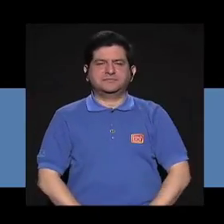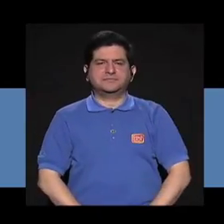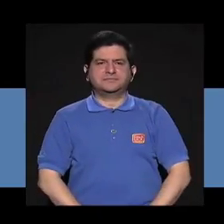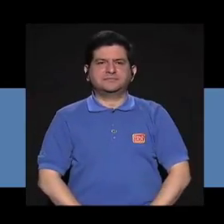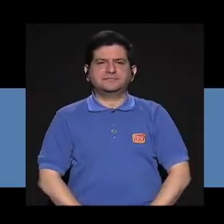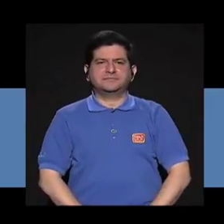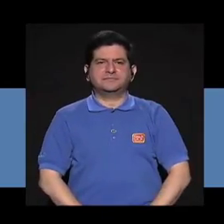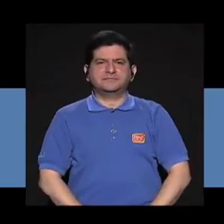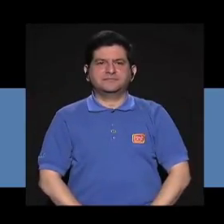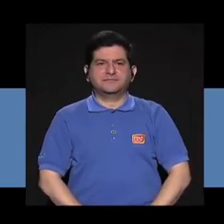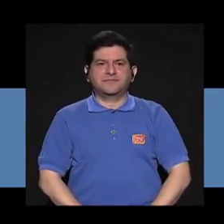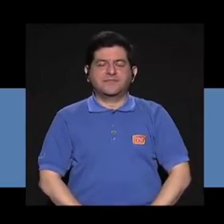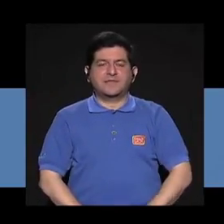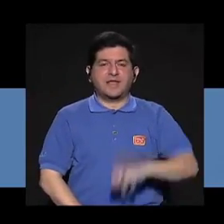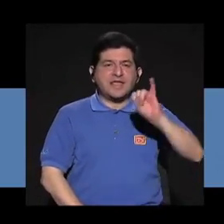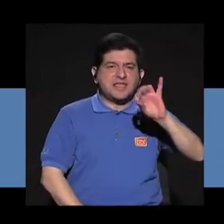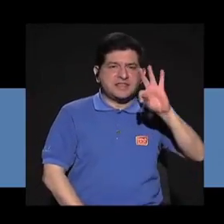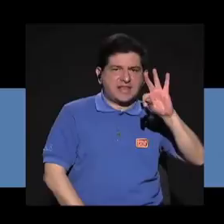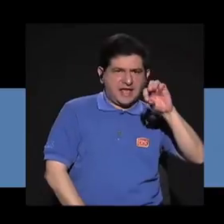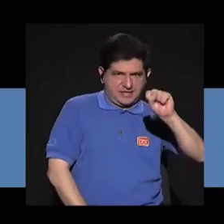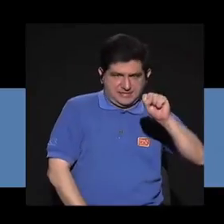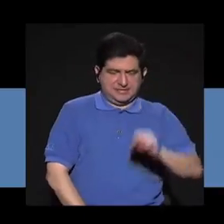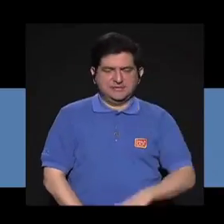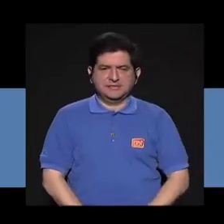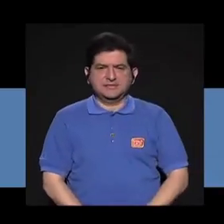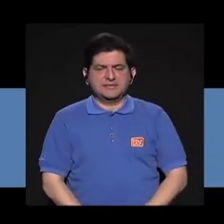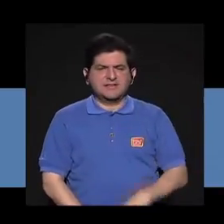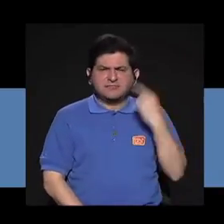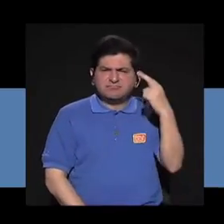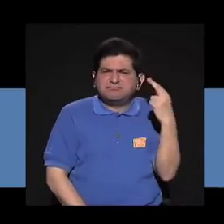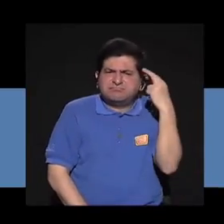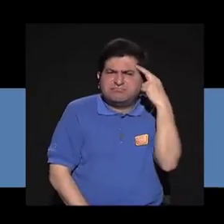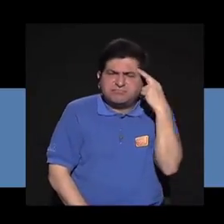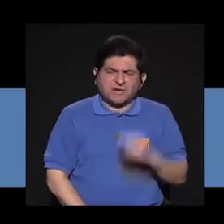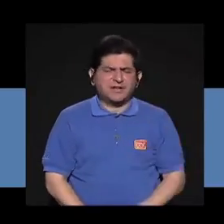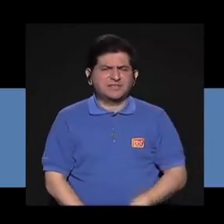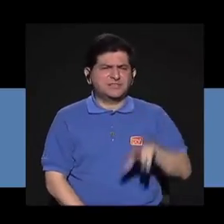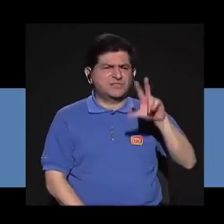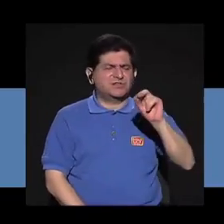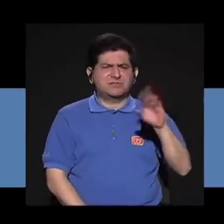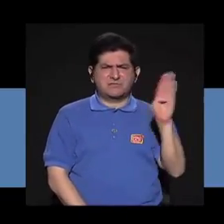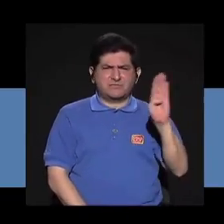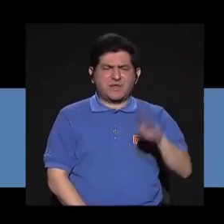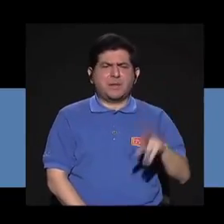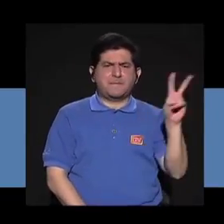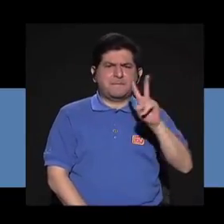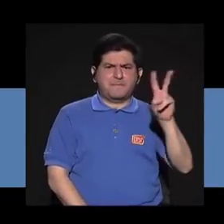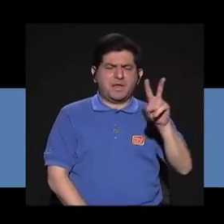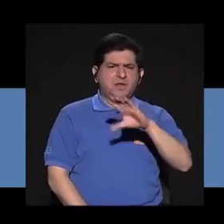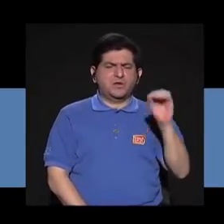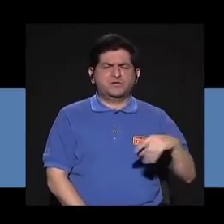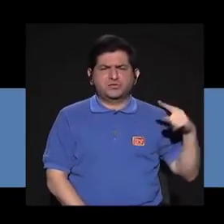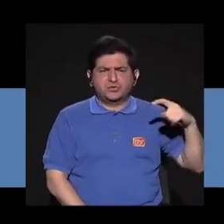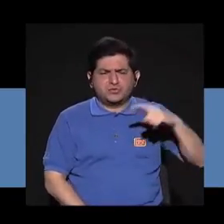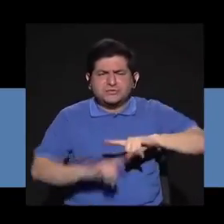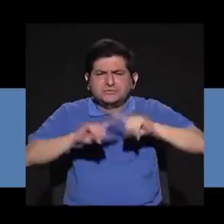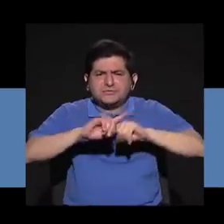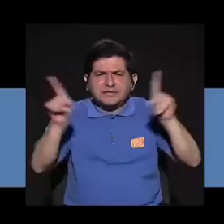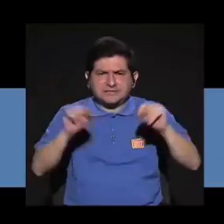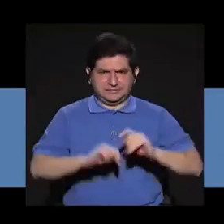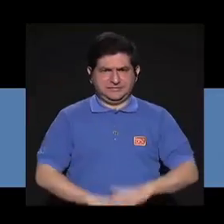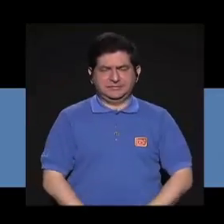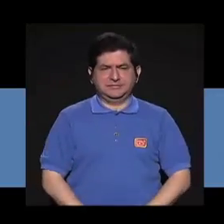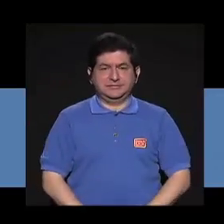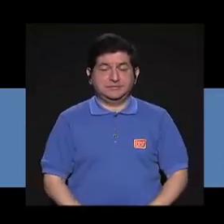Rica. Las infecciones de transmisión sexual son causadas por más de 30 bacterias, virus y parásitos